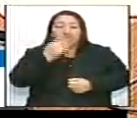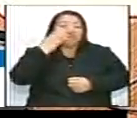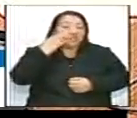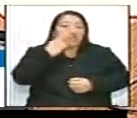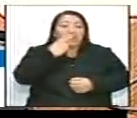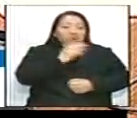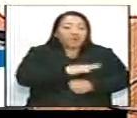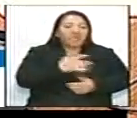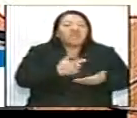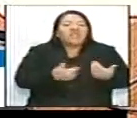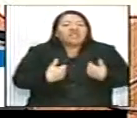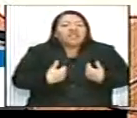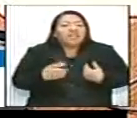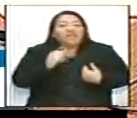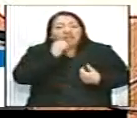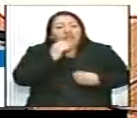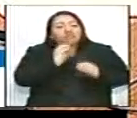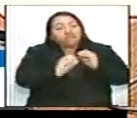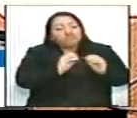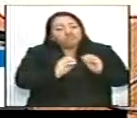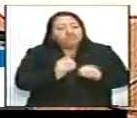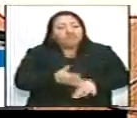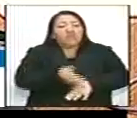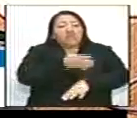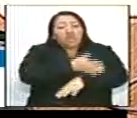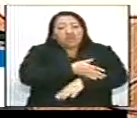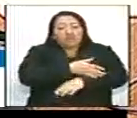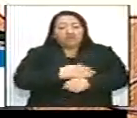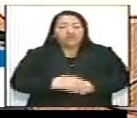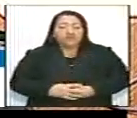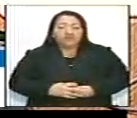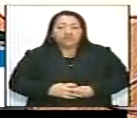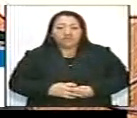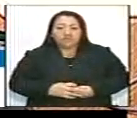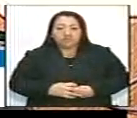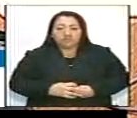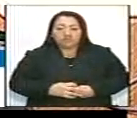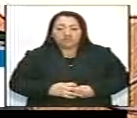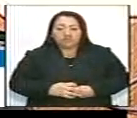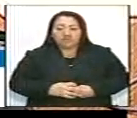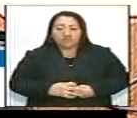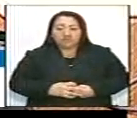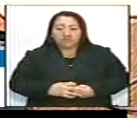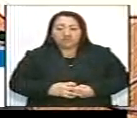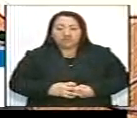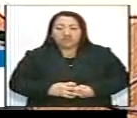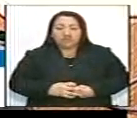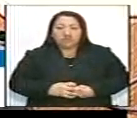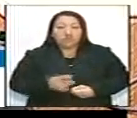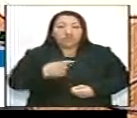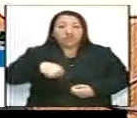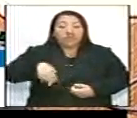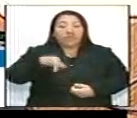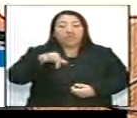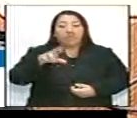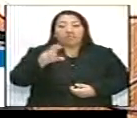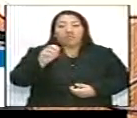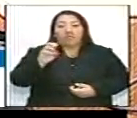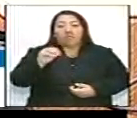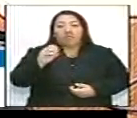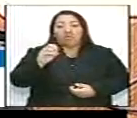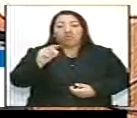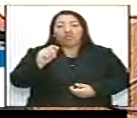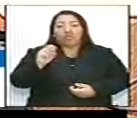deben tener y que lo han venido cultivando por muchos tiempos. Ustedes conocen a los promotores y promotoras de salud, ellos son parte de un tejido social